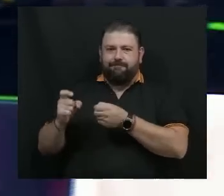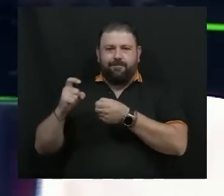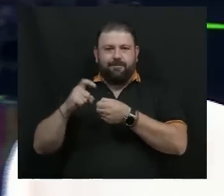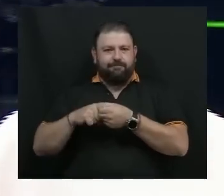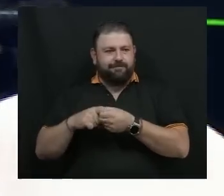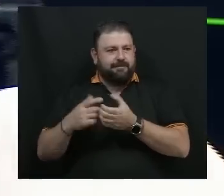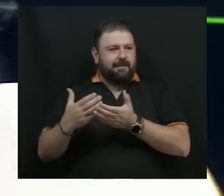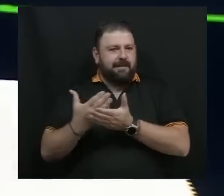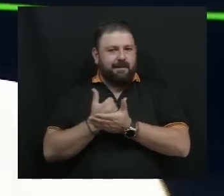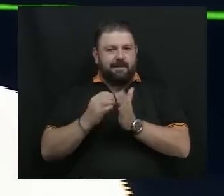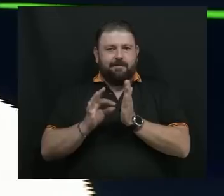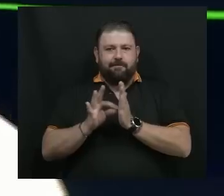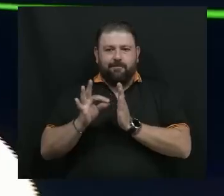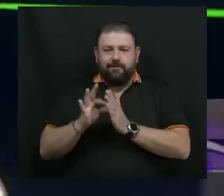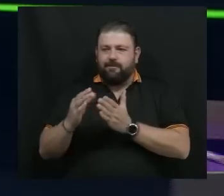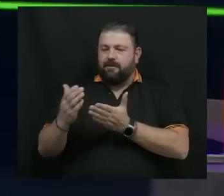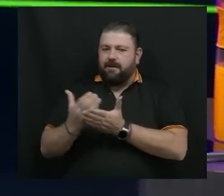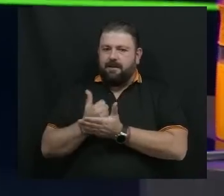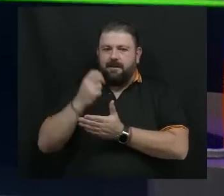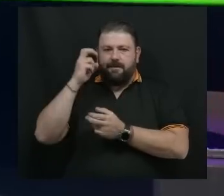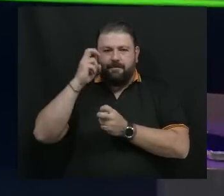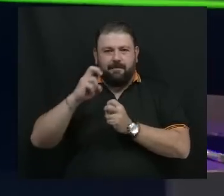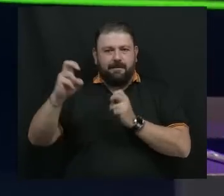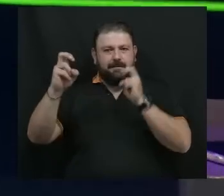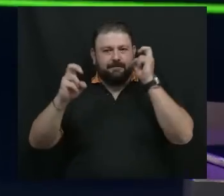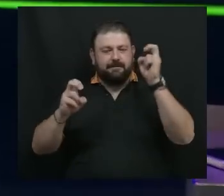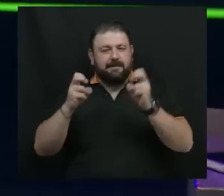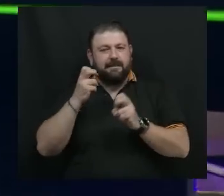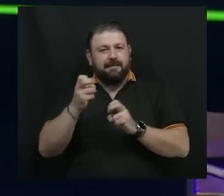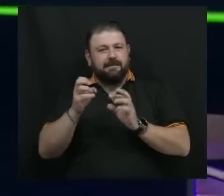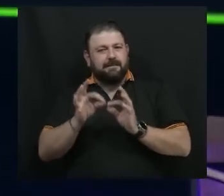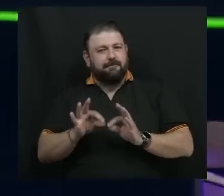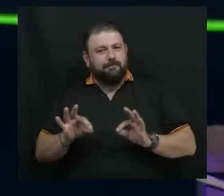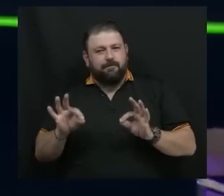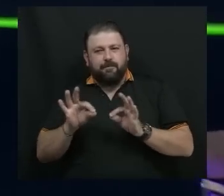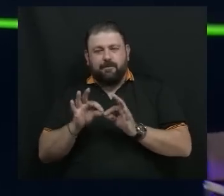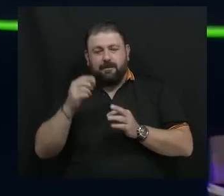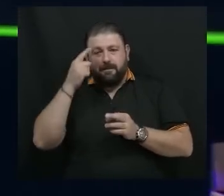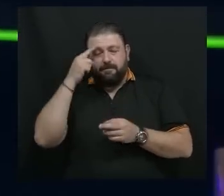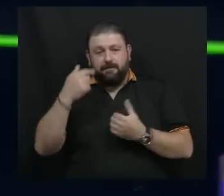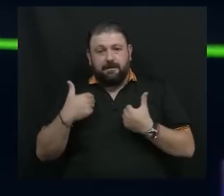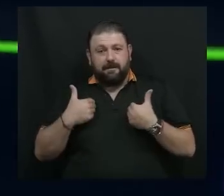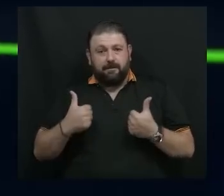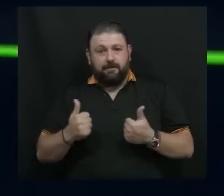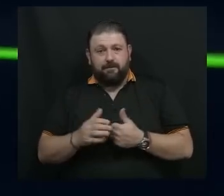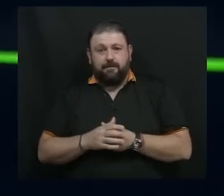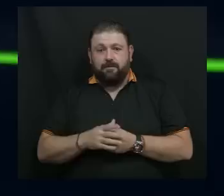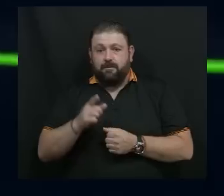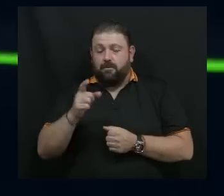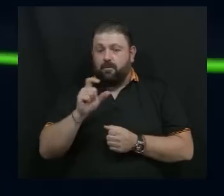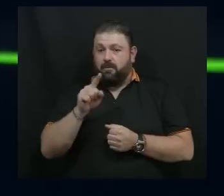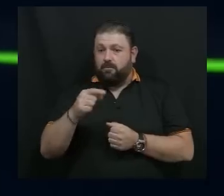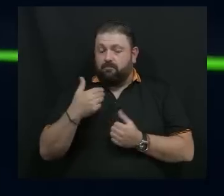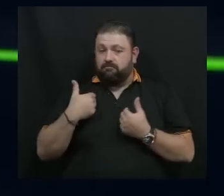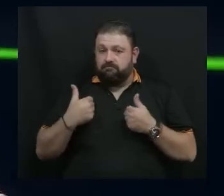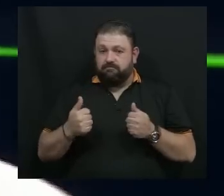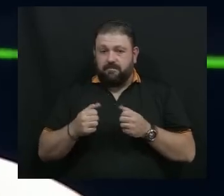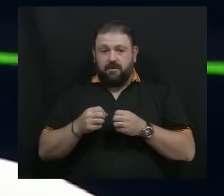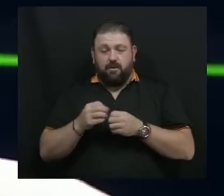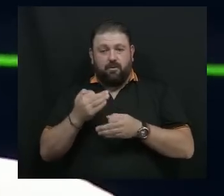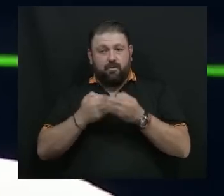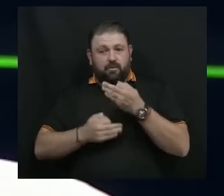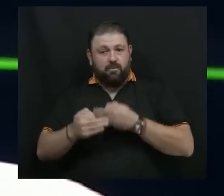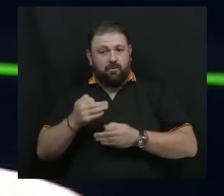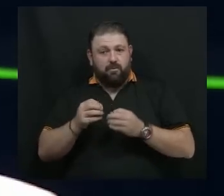viajes. Es muy importante que comprendamos que si tú estás desarrollando bien el negocio, obtienes las